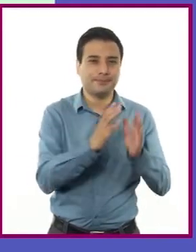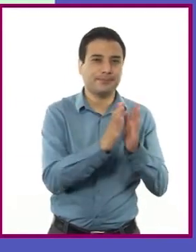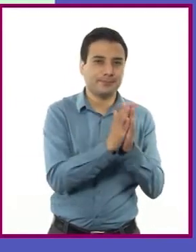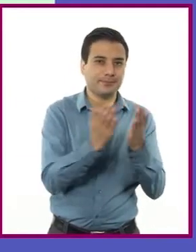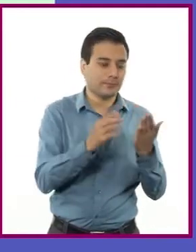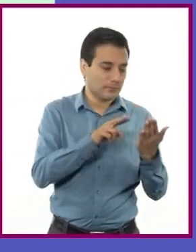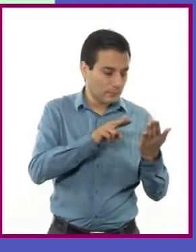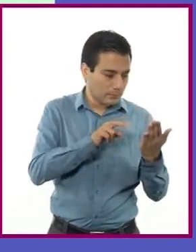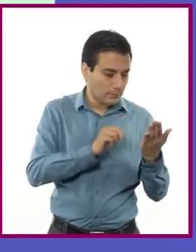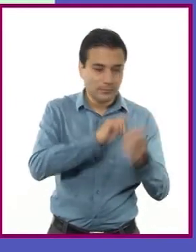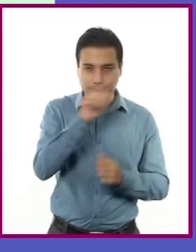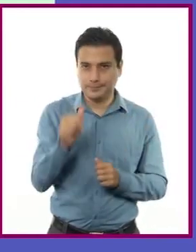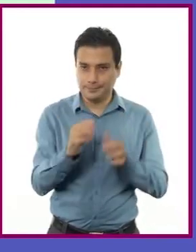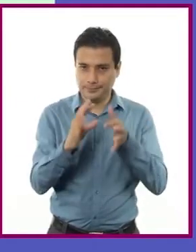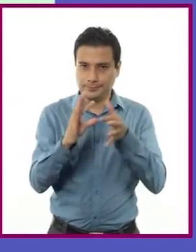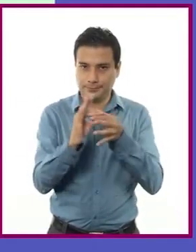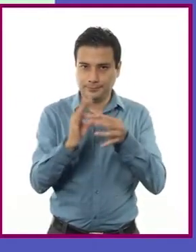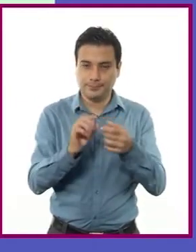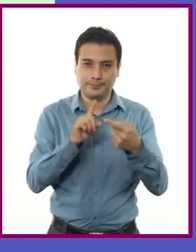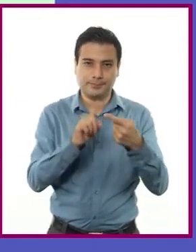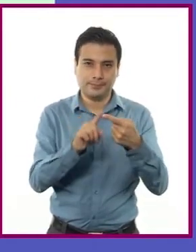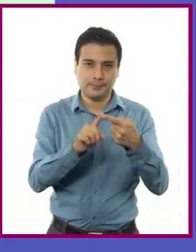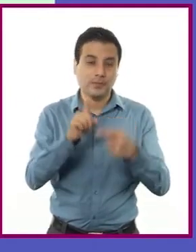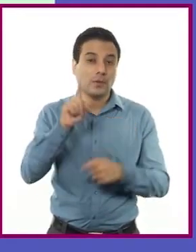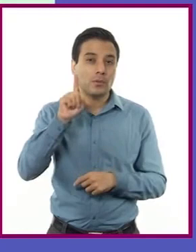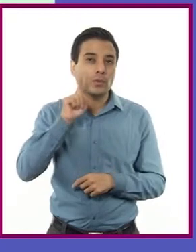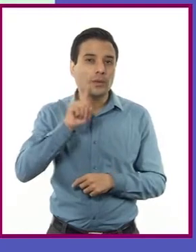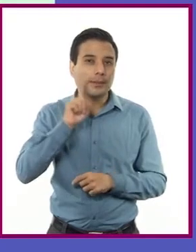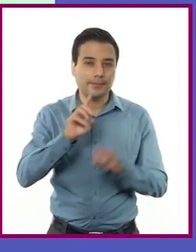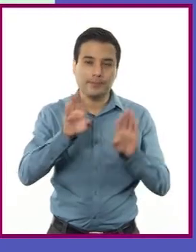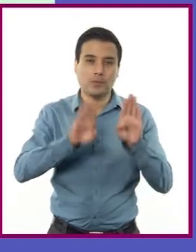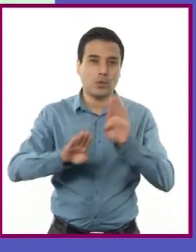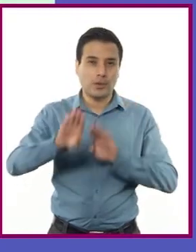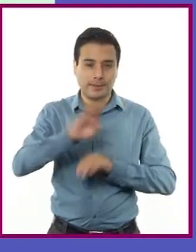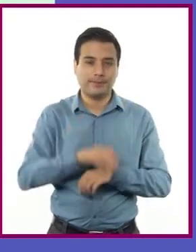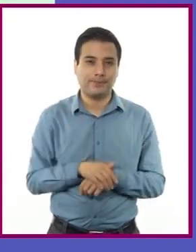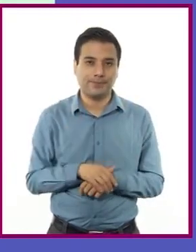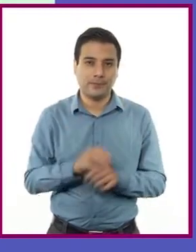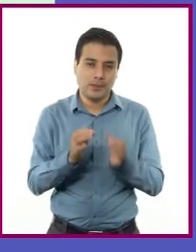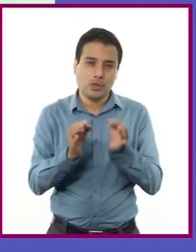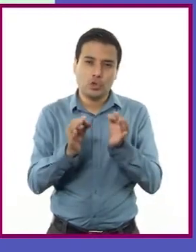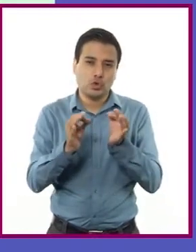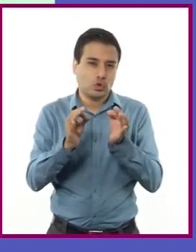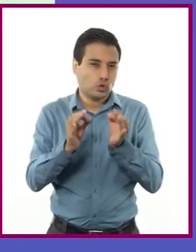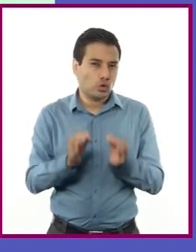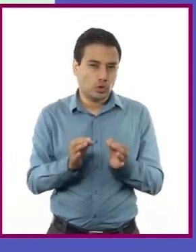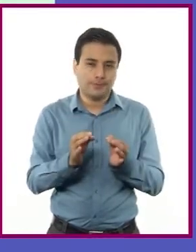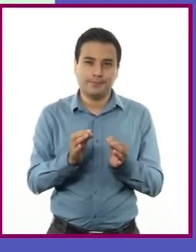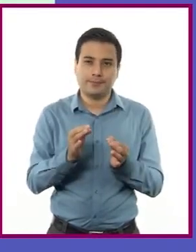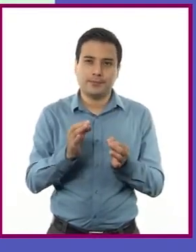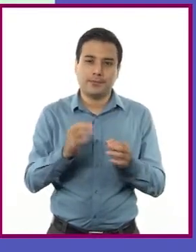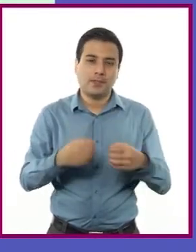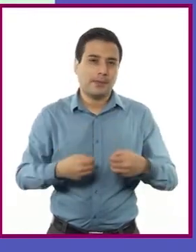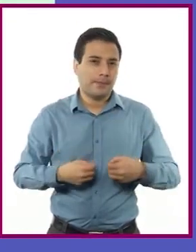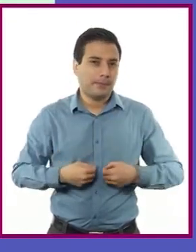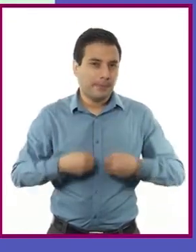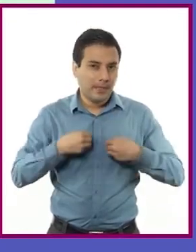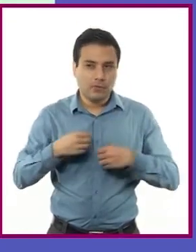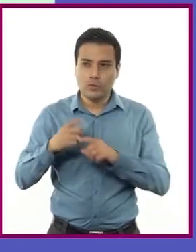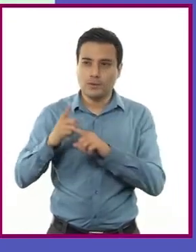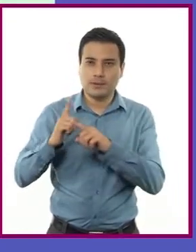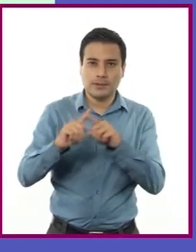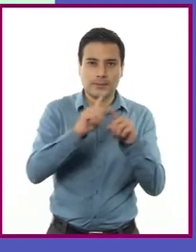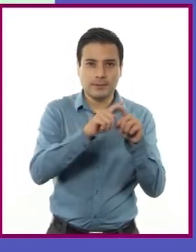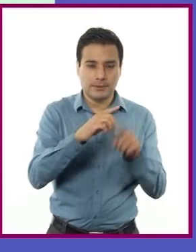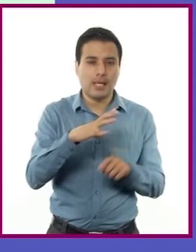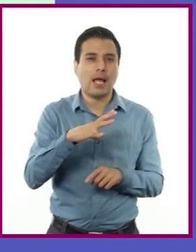definición. 1. Femenino, biología. Unidad fundamental de los organismos vivos, generalmente